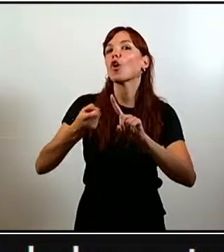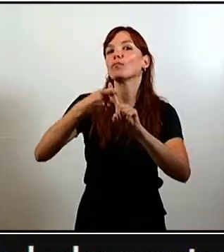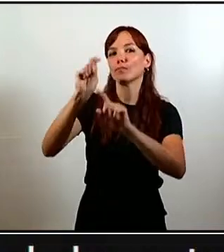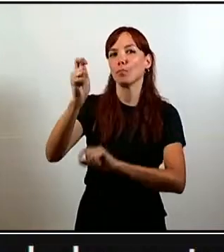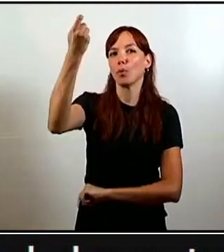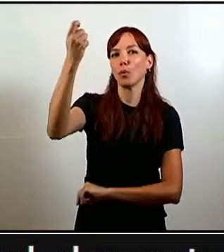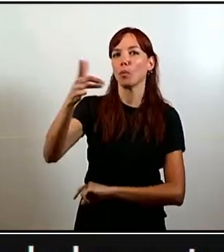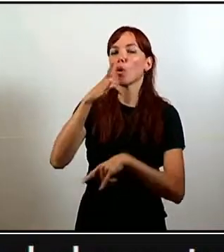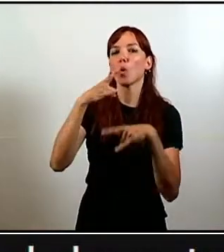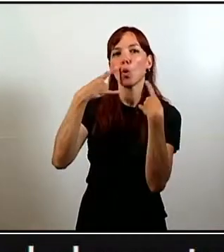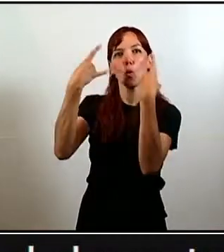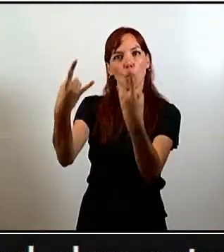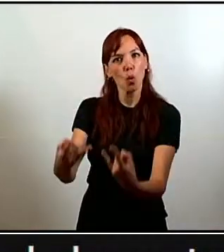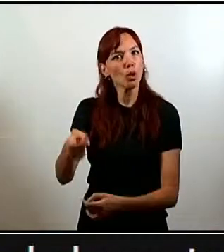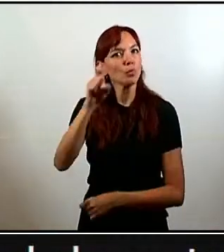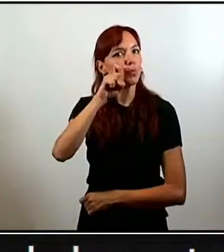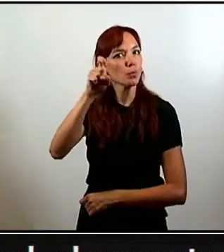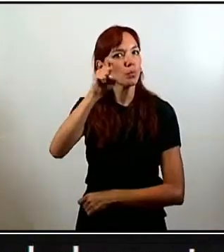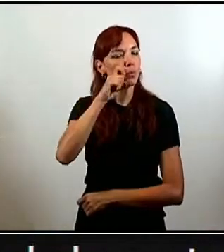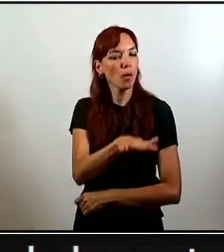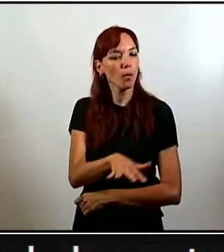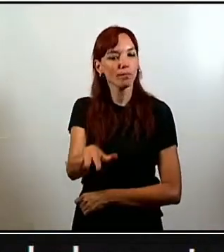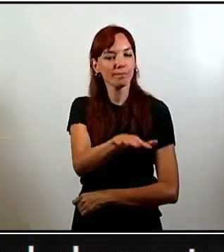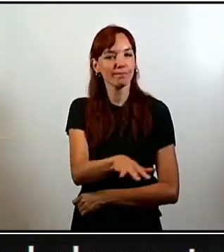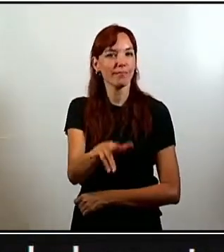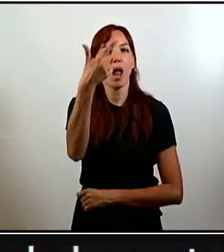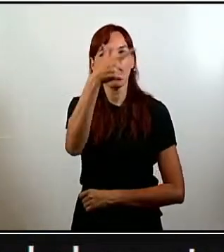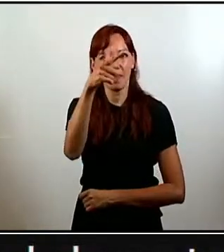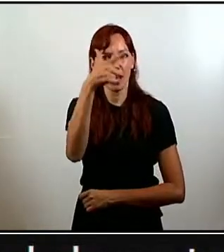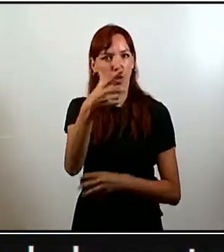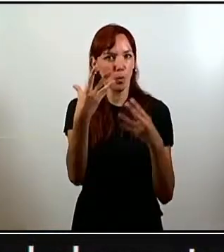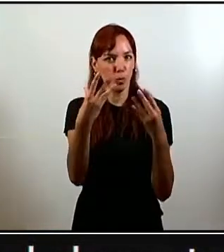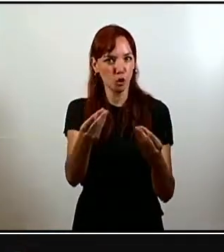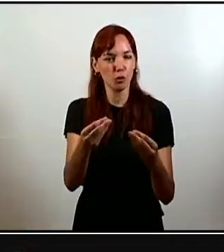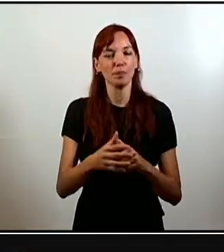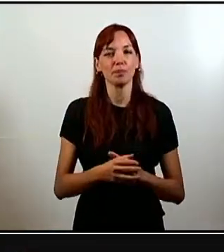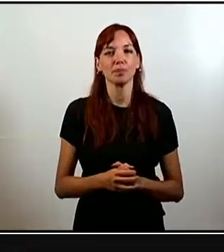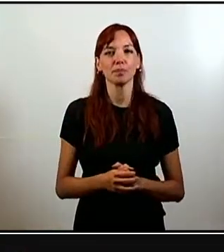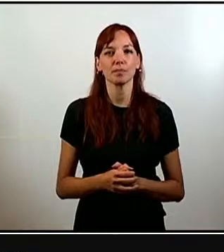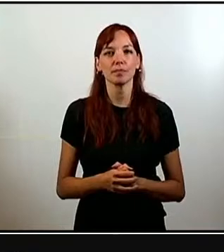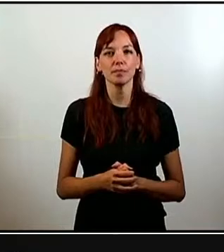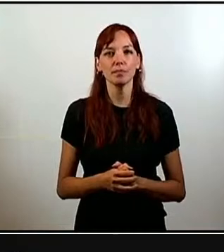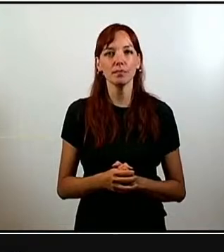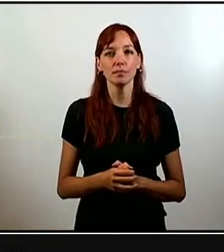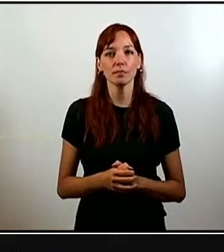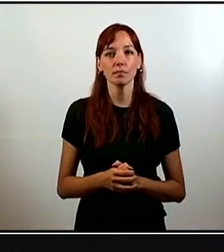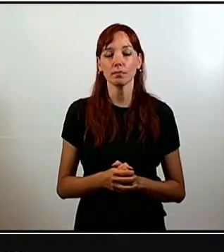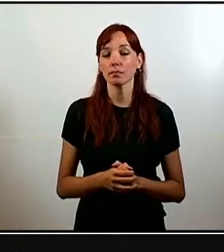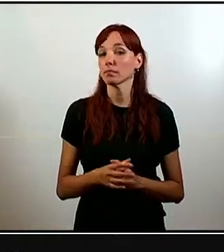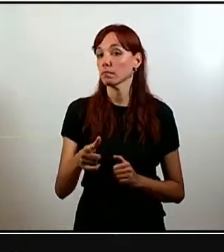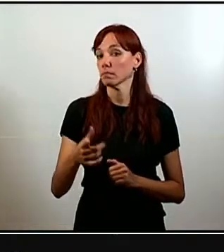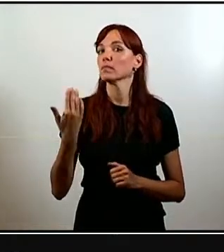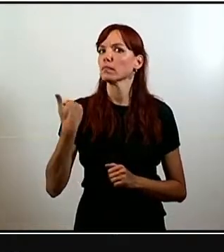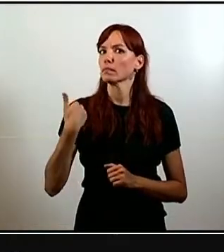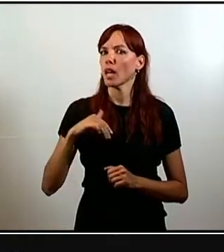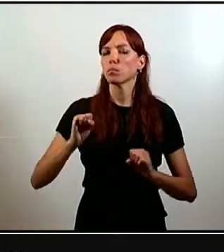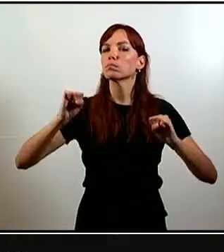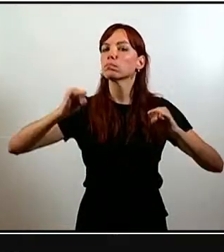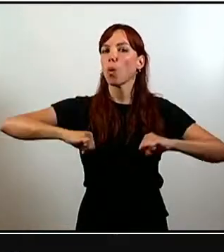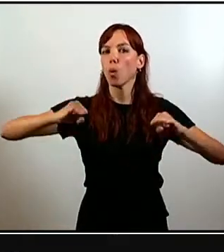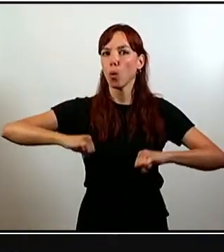de atracción de visitantes a la capital de Tierra de Barros. Consolidado como prueba, de hecho, alcanzó el